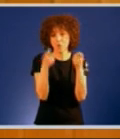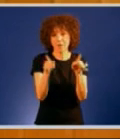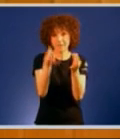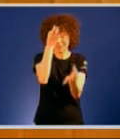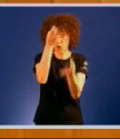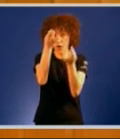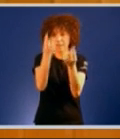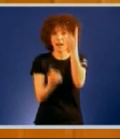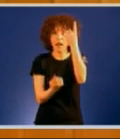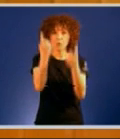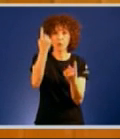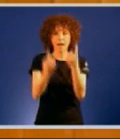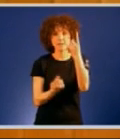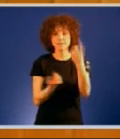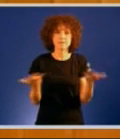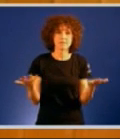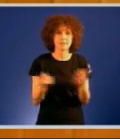concretar algunhas